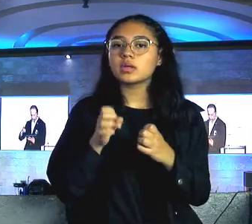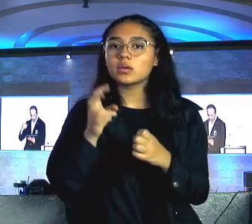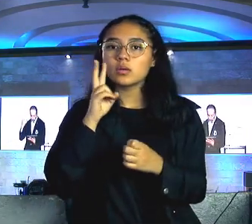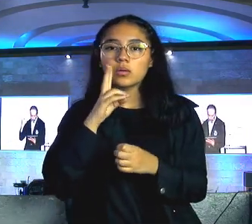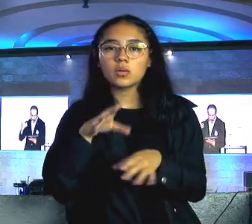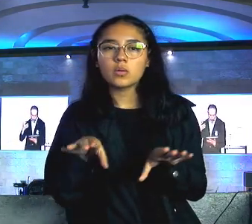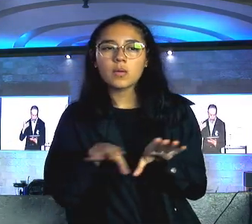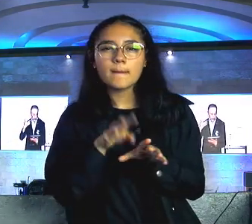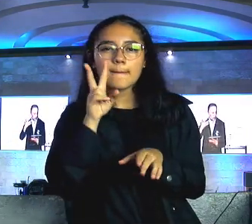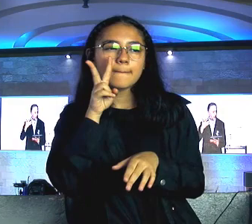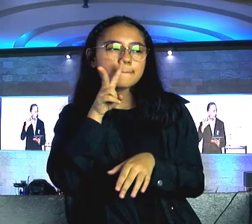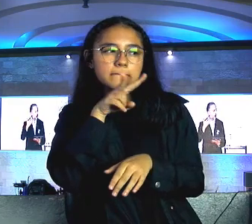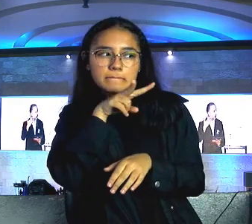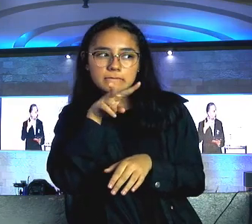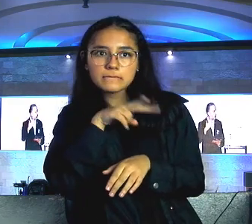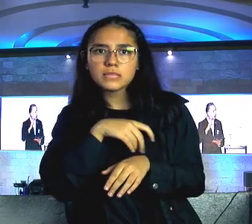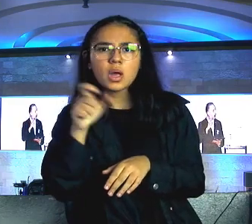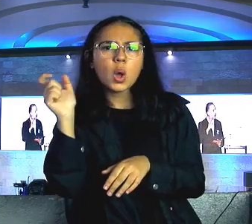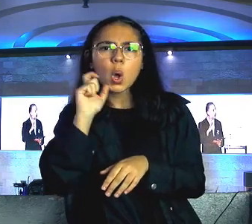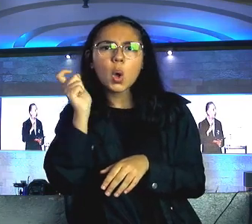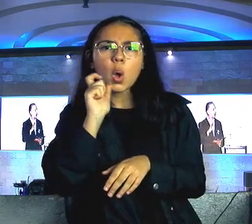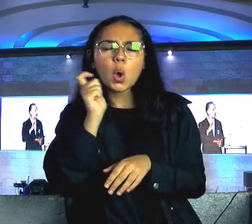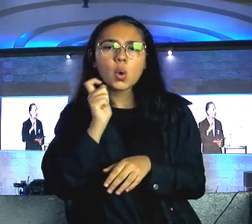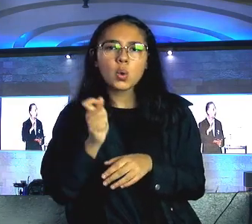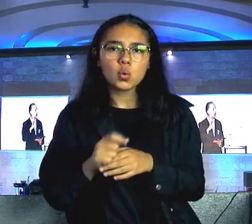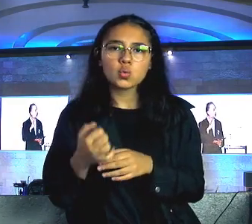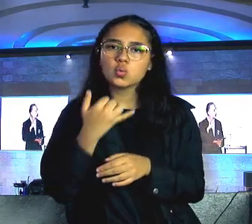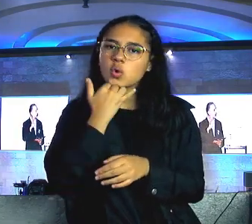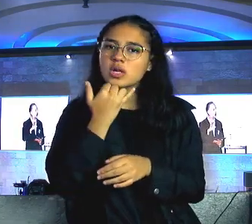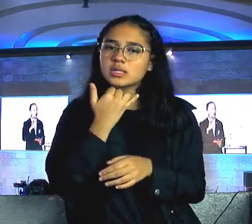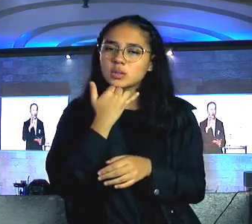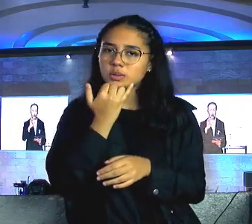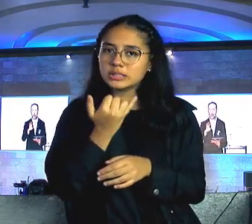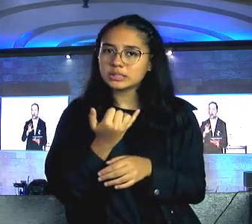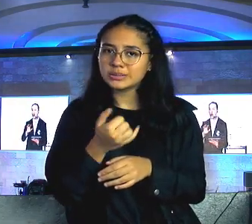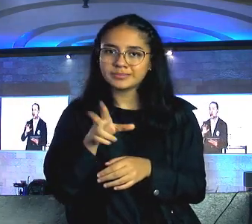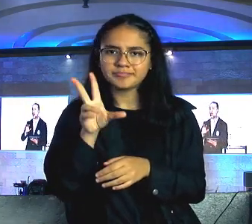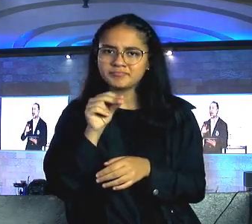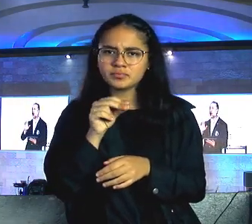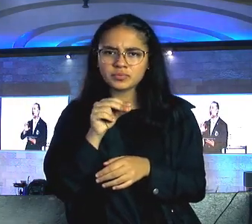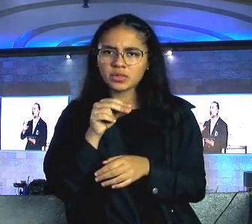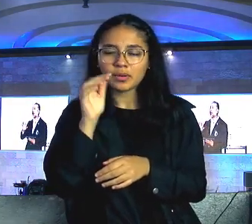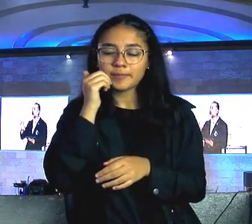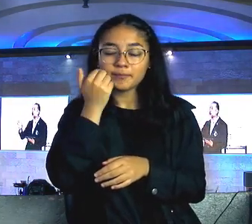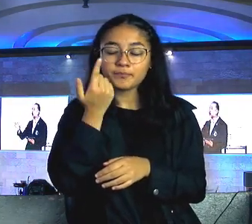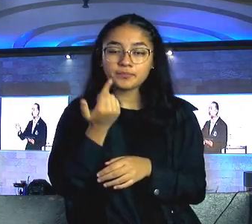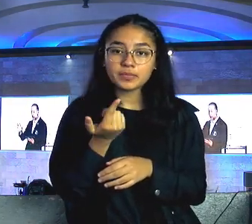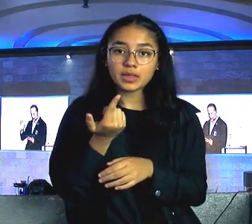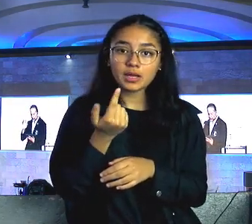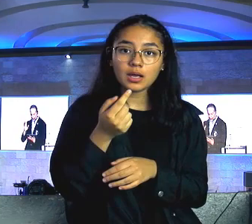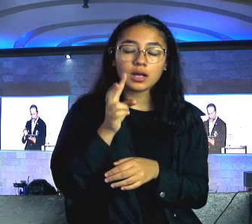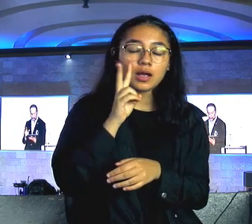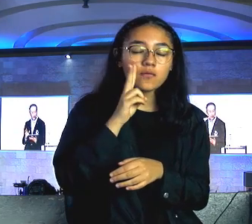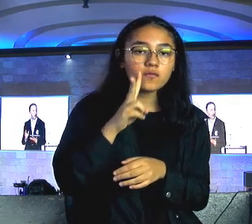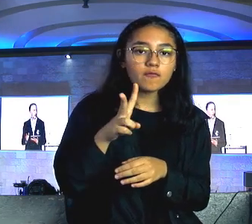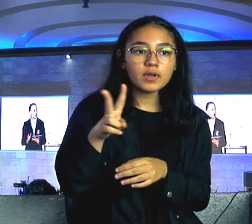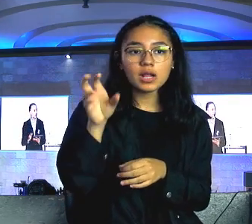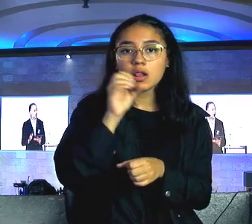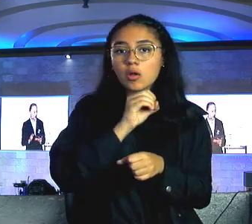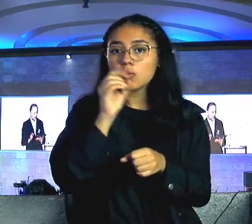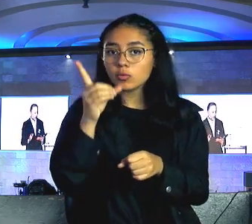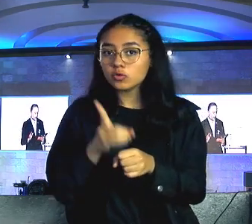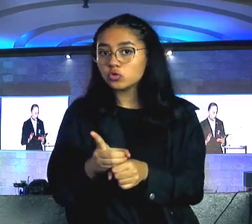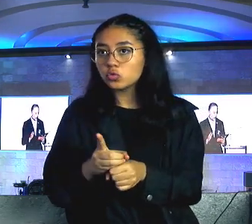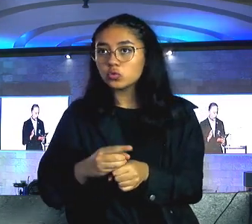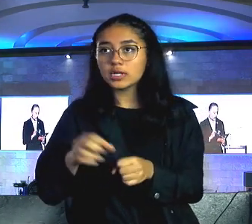te equivocas para darte un golpe. No, Él está buscando la ocasión para bendecirte.